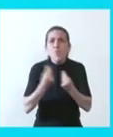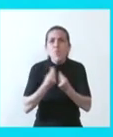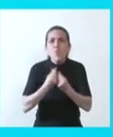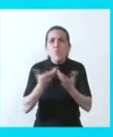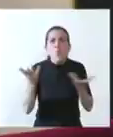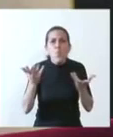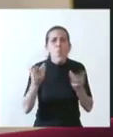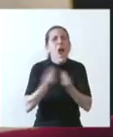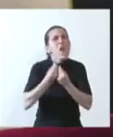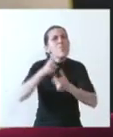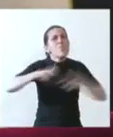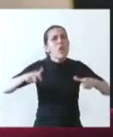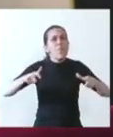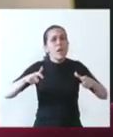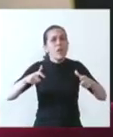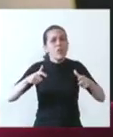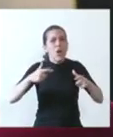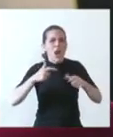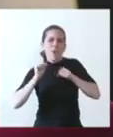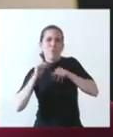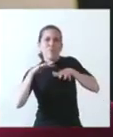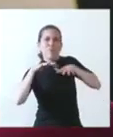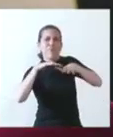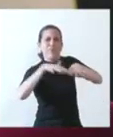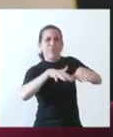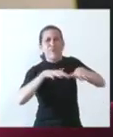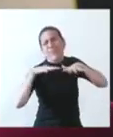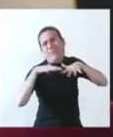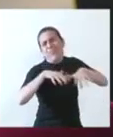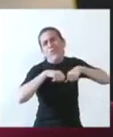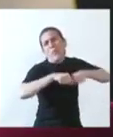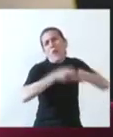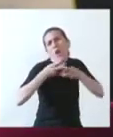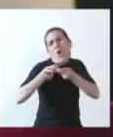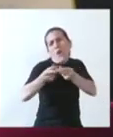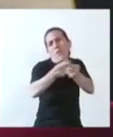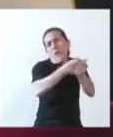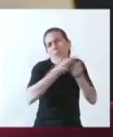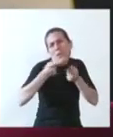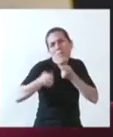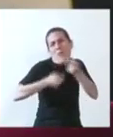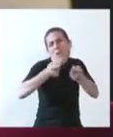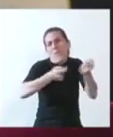Hay mucha gente que se ha lanzado a los supermercados a comprar y compra y compra y compra y hay muchas